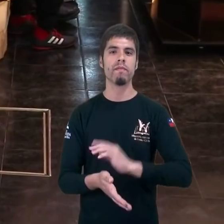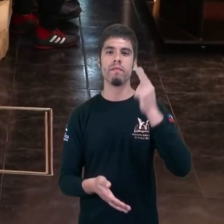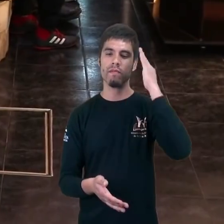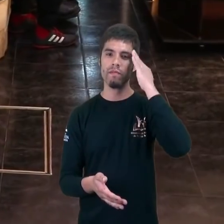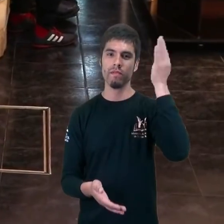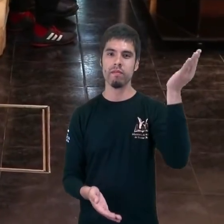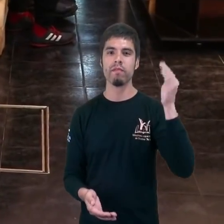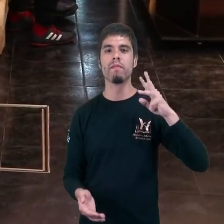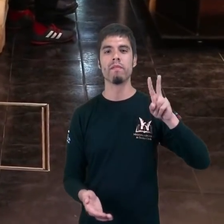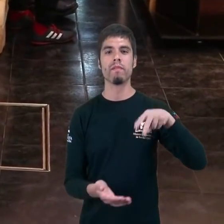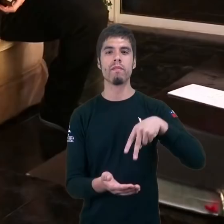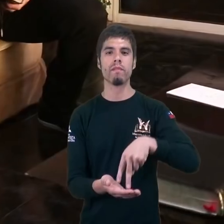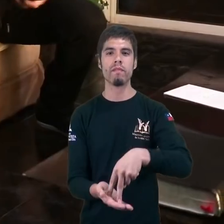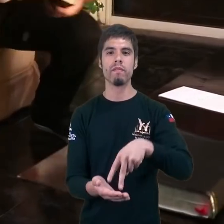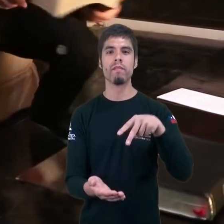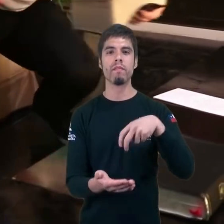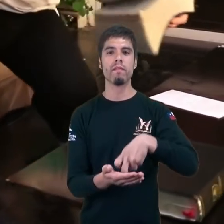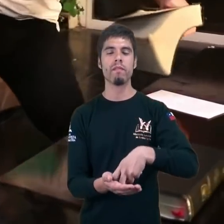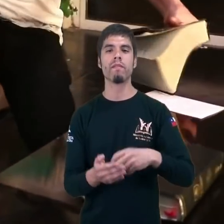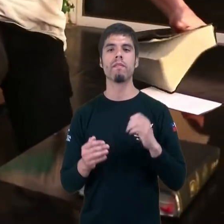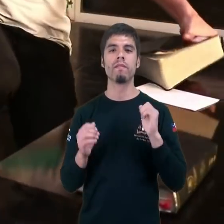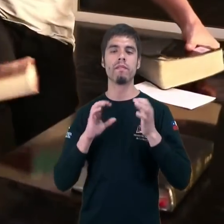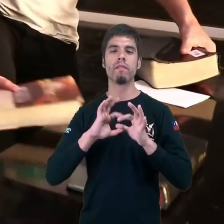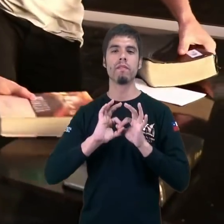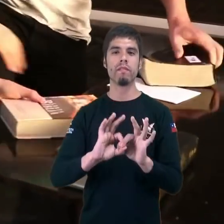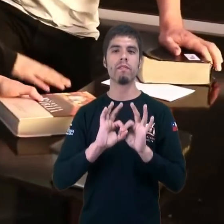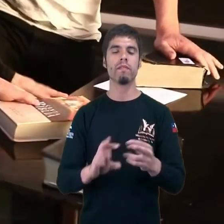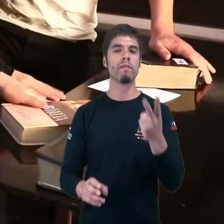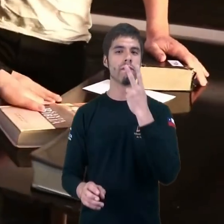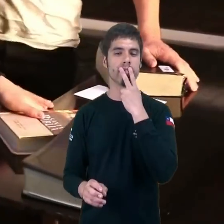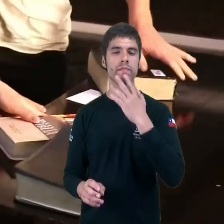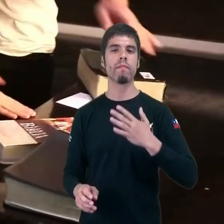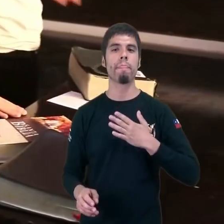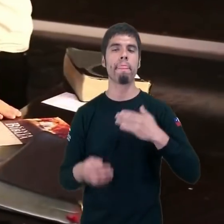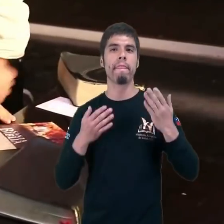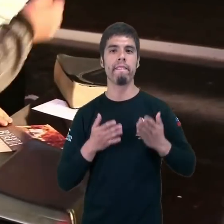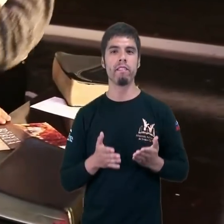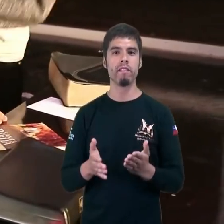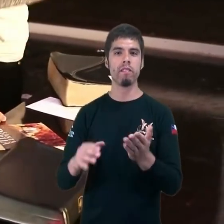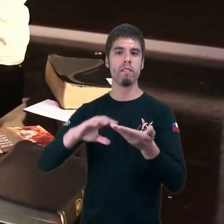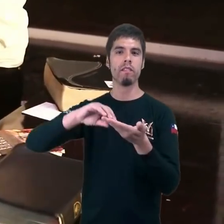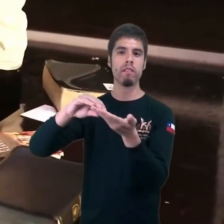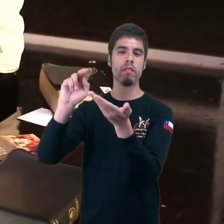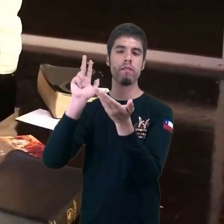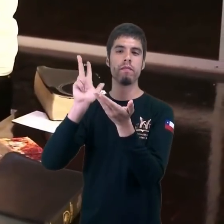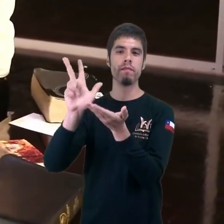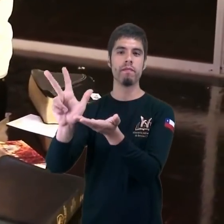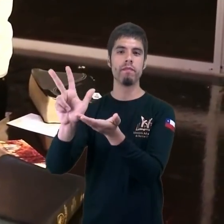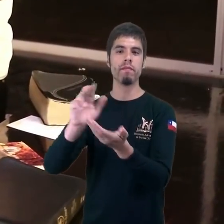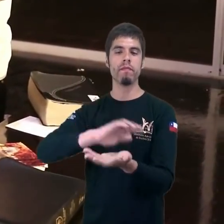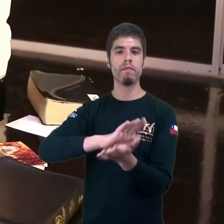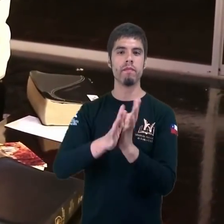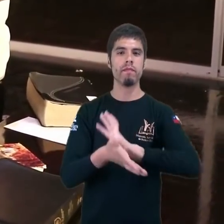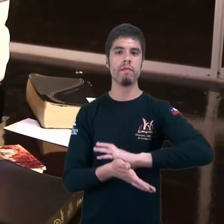hacían los cultos de familia, agradeciendo por la vida y entregando en las manos de Dios